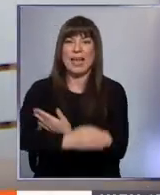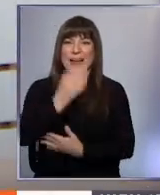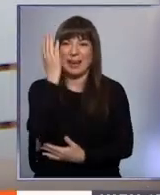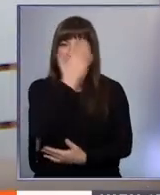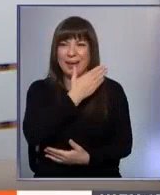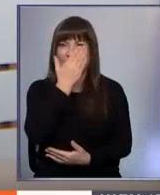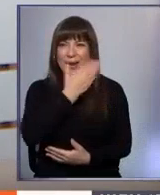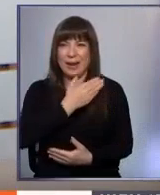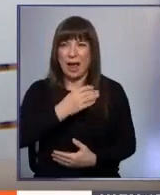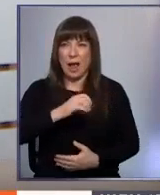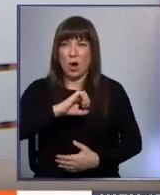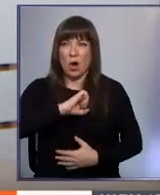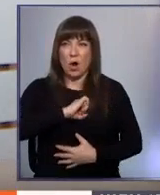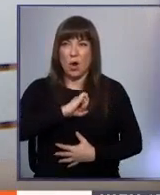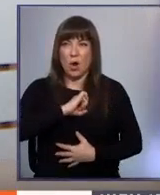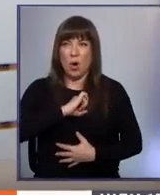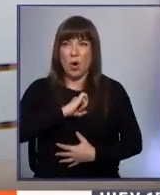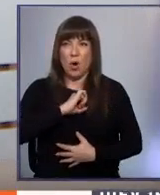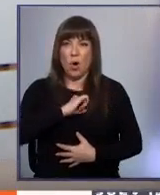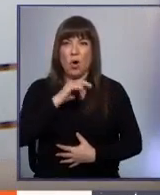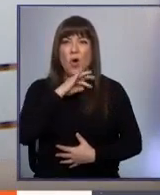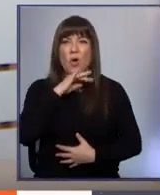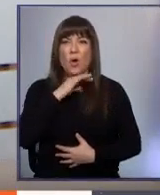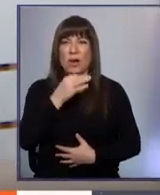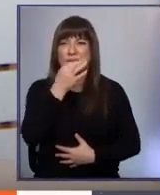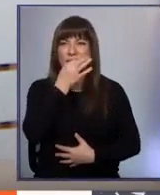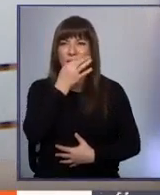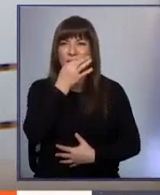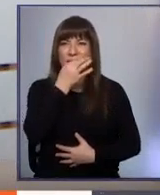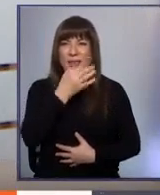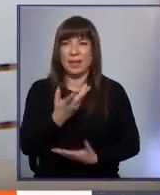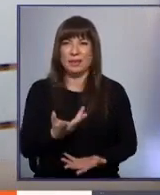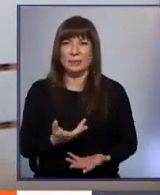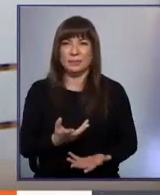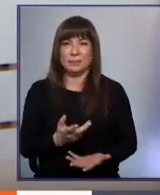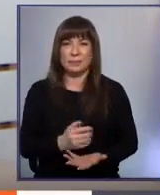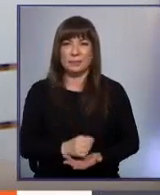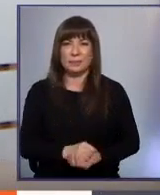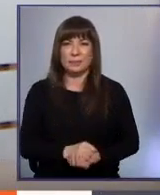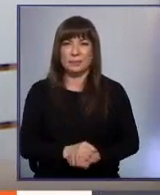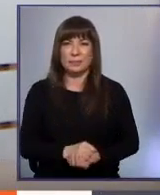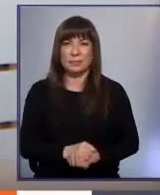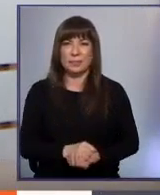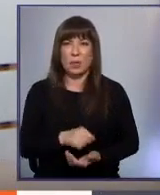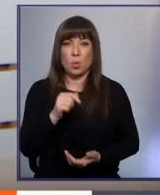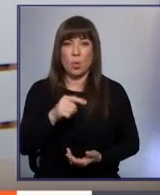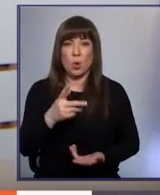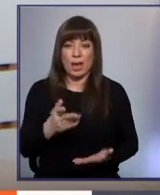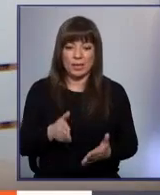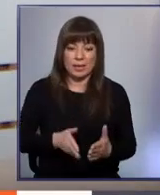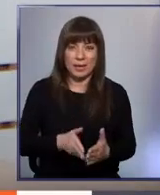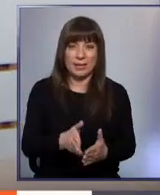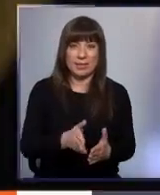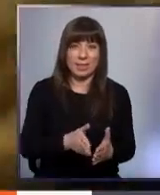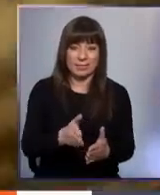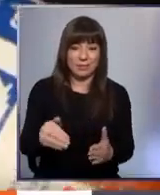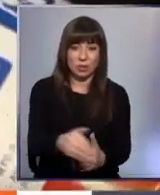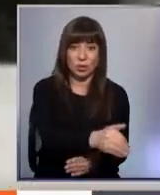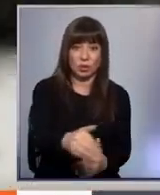logo de un indio con colores verdes, que es la foto que tenemos en una intersección del centro de